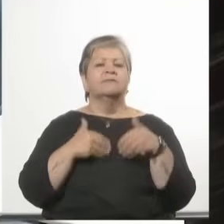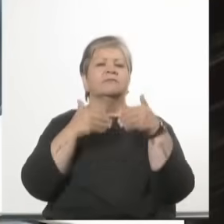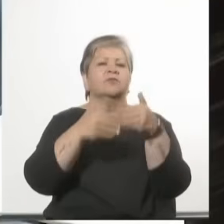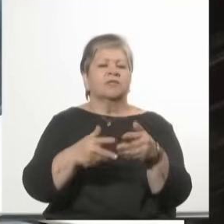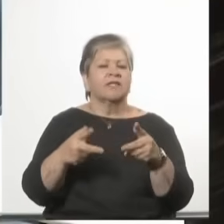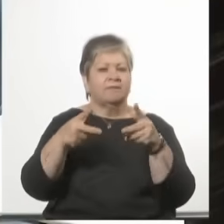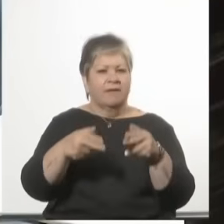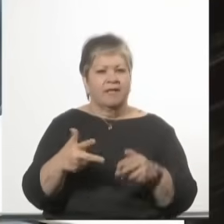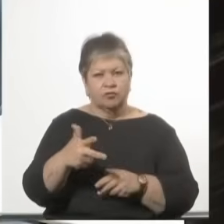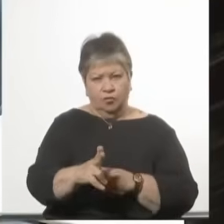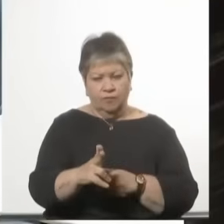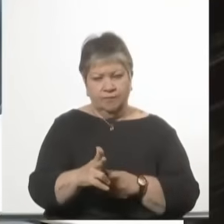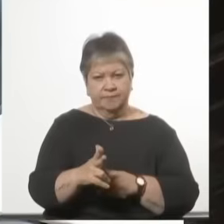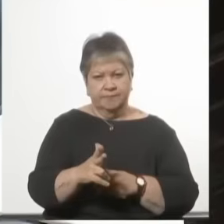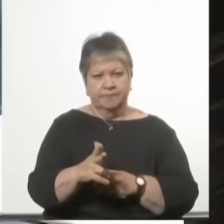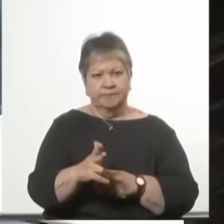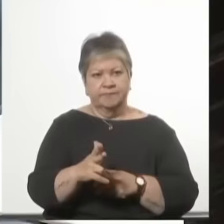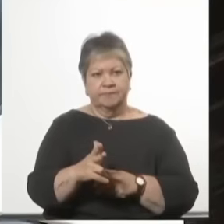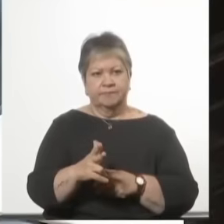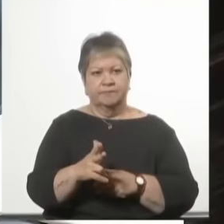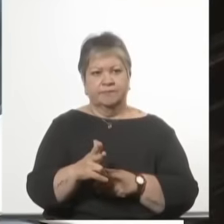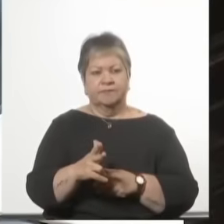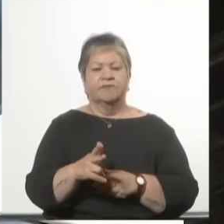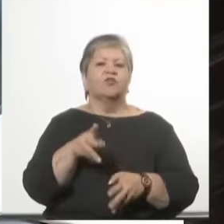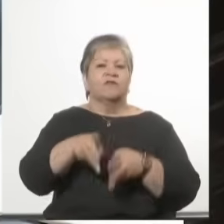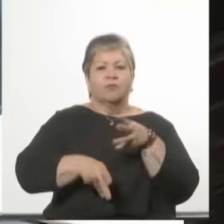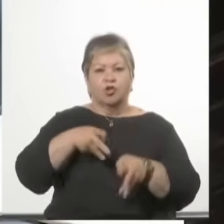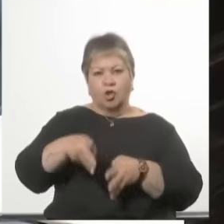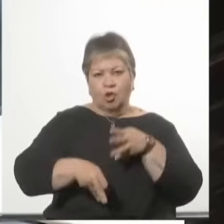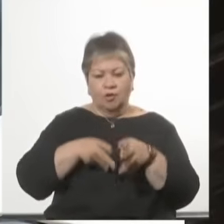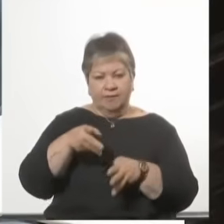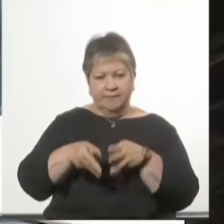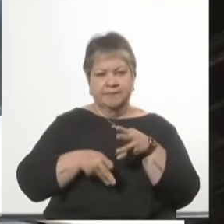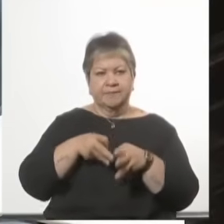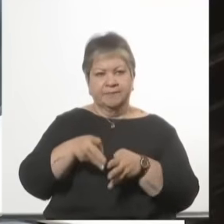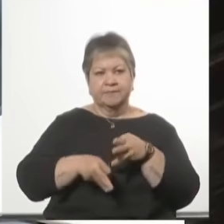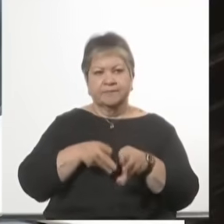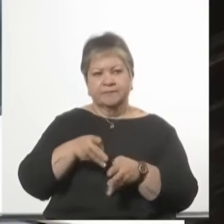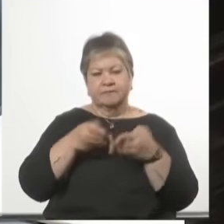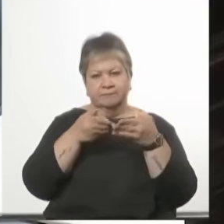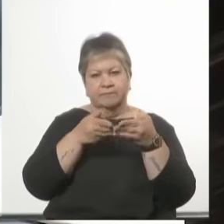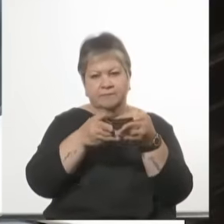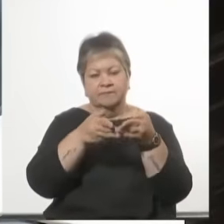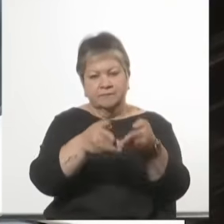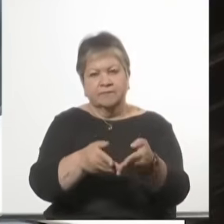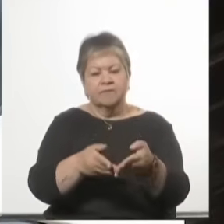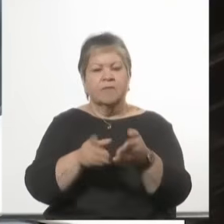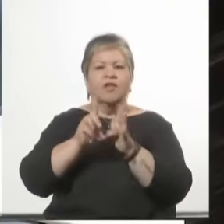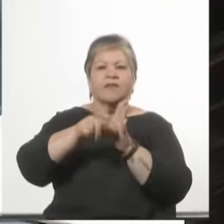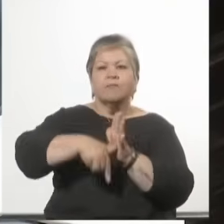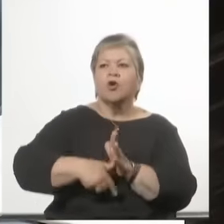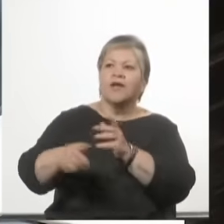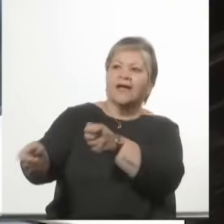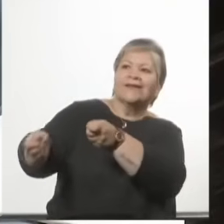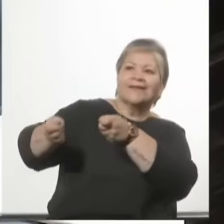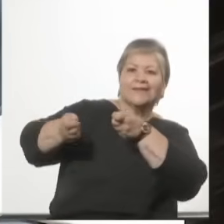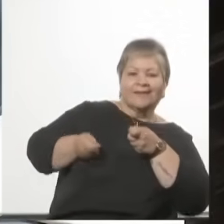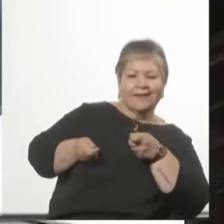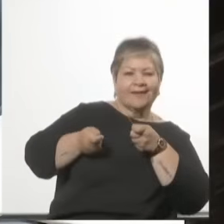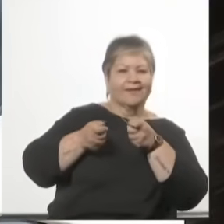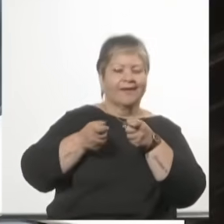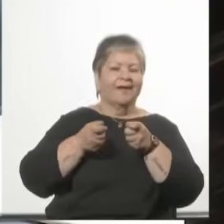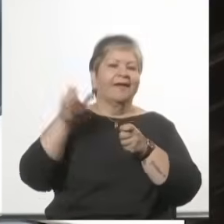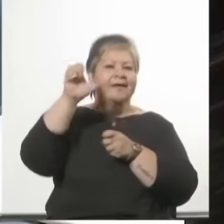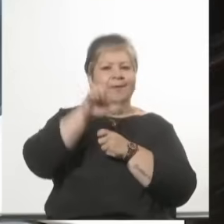cumplimiento del hito D, que es el hito referido a los motores, por demoras en las entregas de los mismos por parte